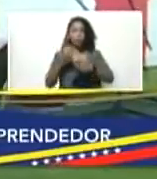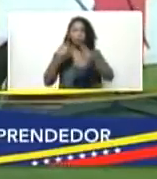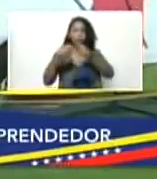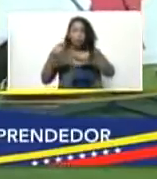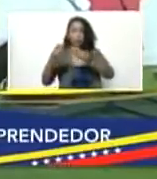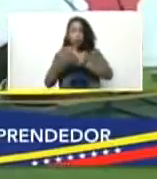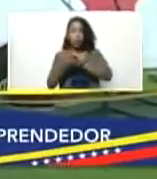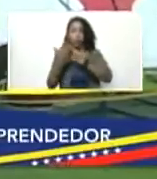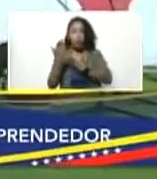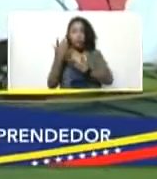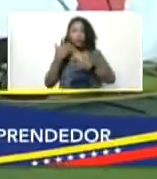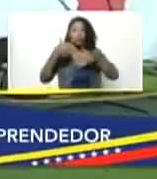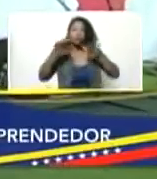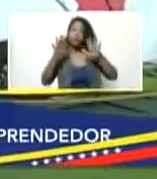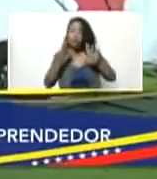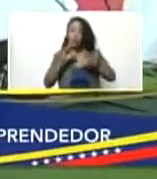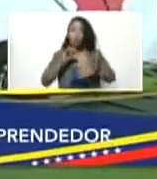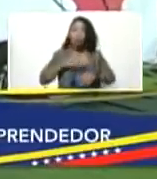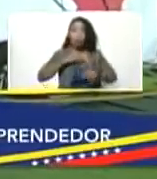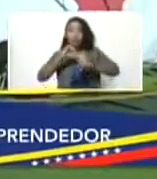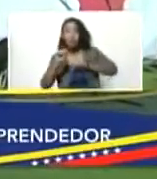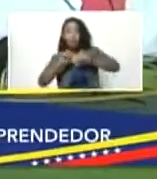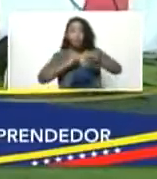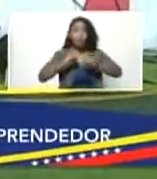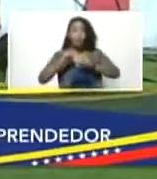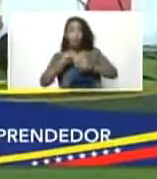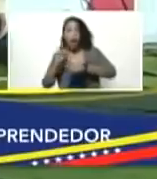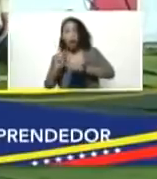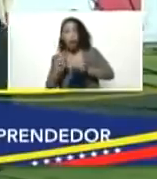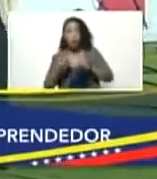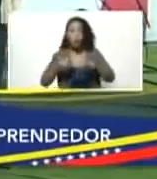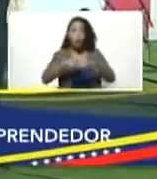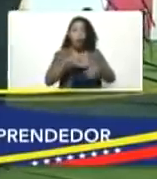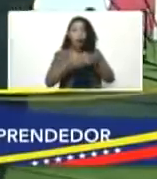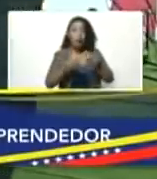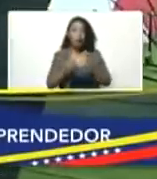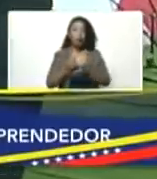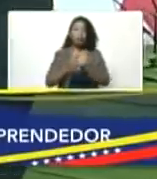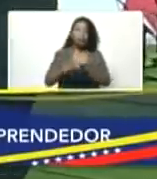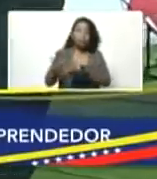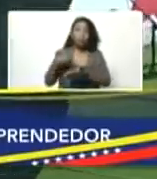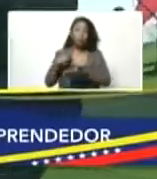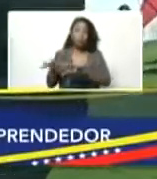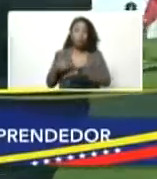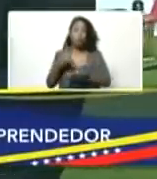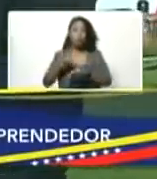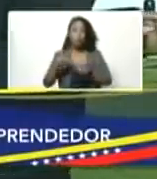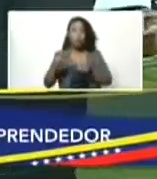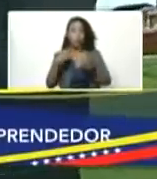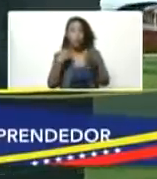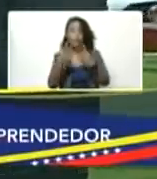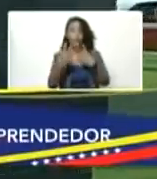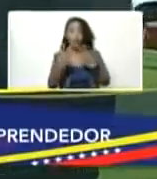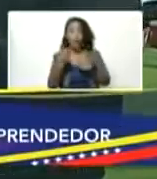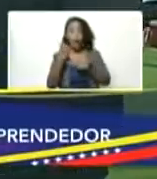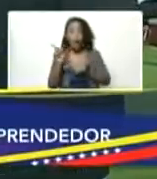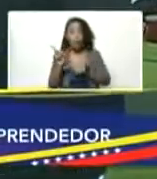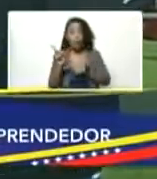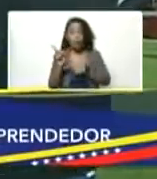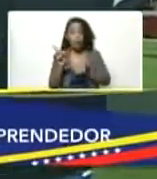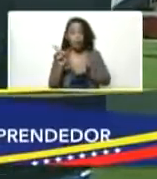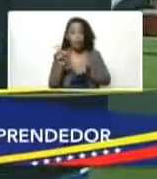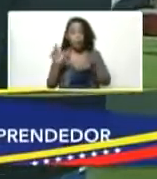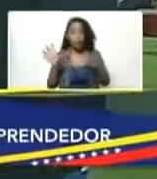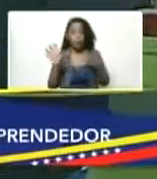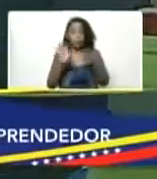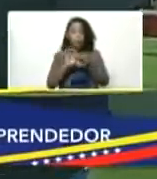a que quizás estarse movilizando de algunos espacios a otros les genera gasto. Entonces al propiciar estas ferias, al